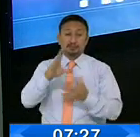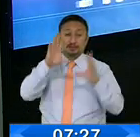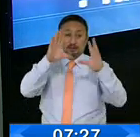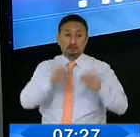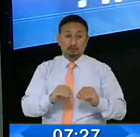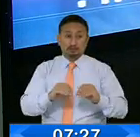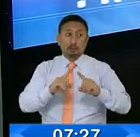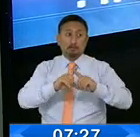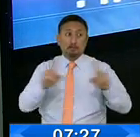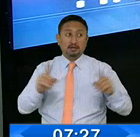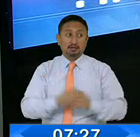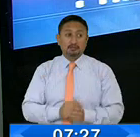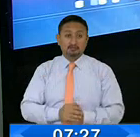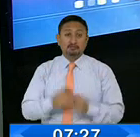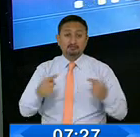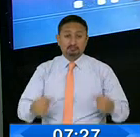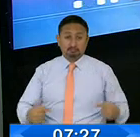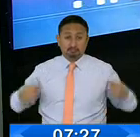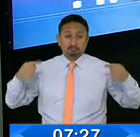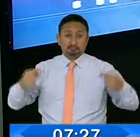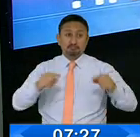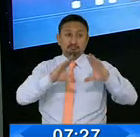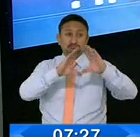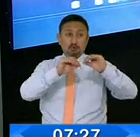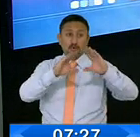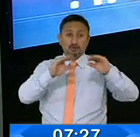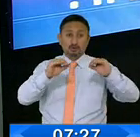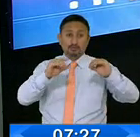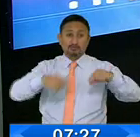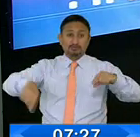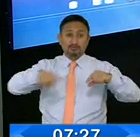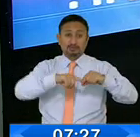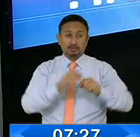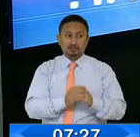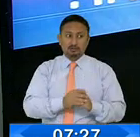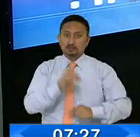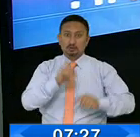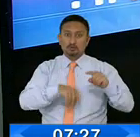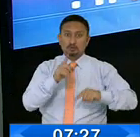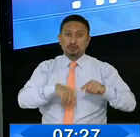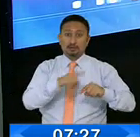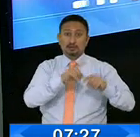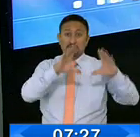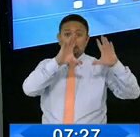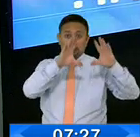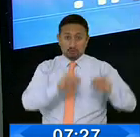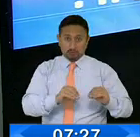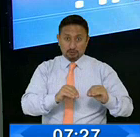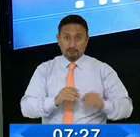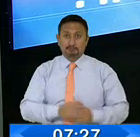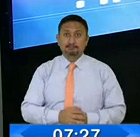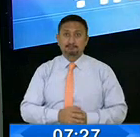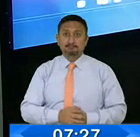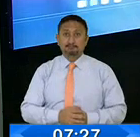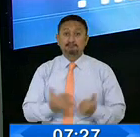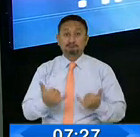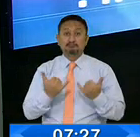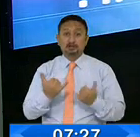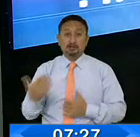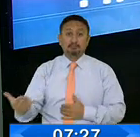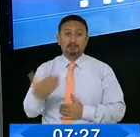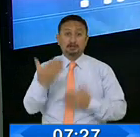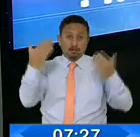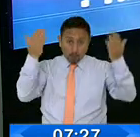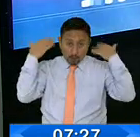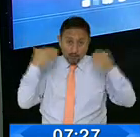la presencia de llantas, colchones y material inflamable no ha permitido, amigos, sofocar este incendio. Vamos a ir directamente a